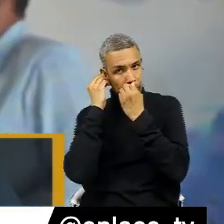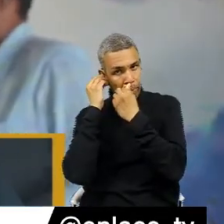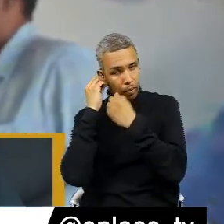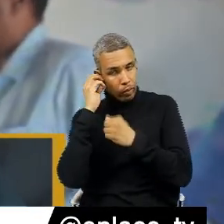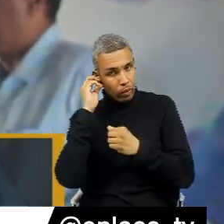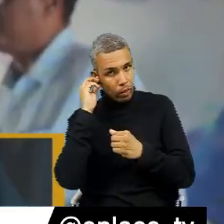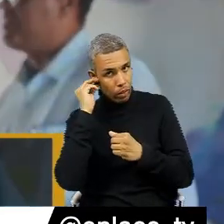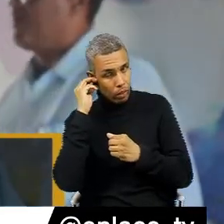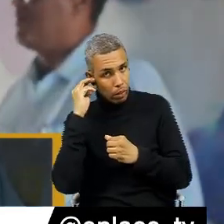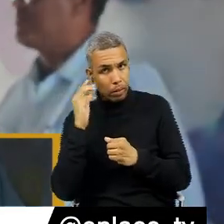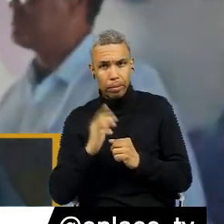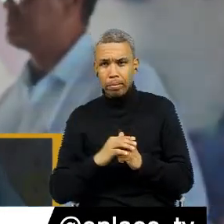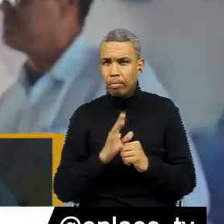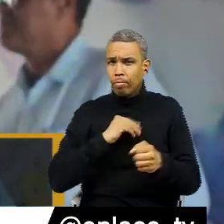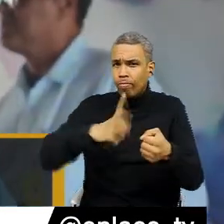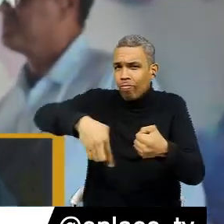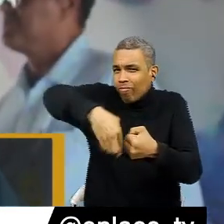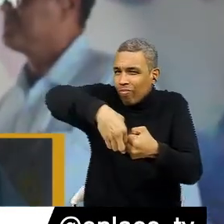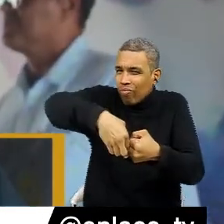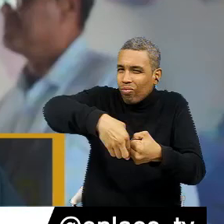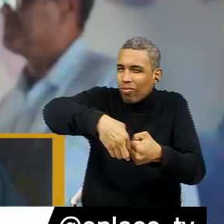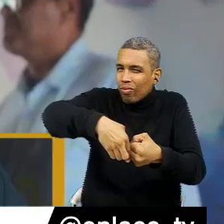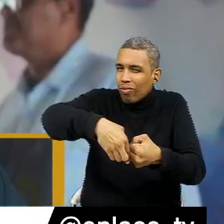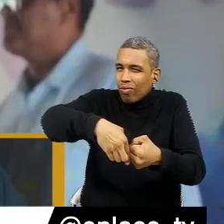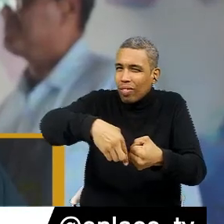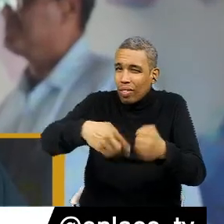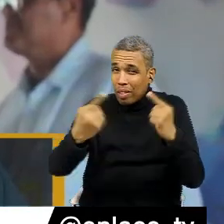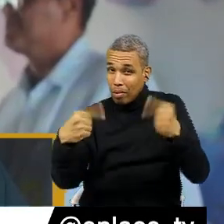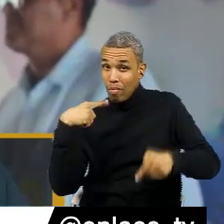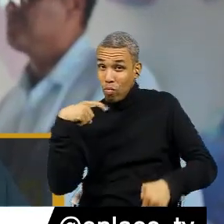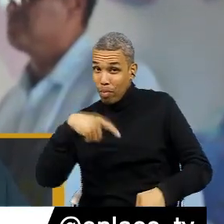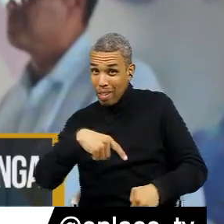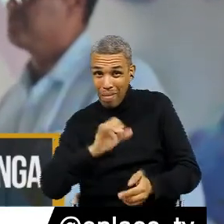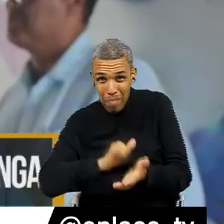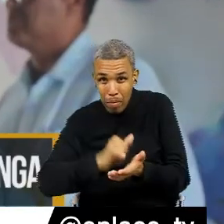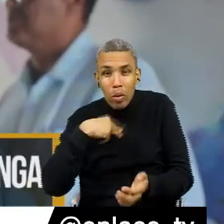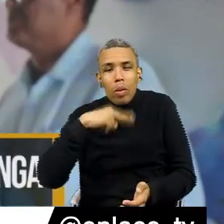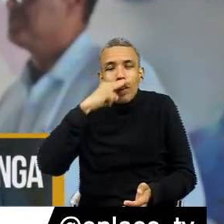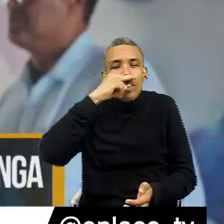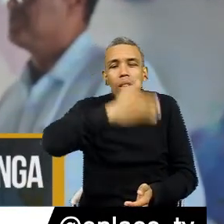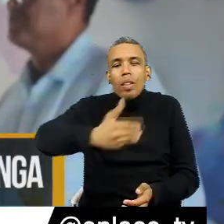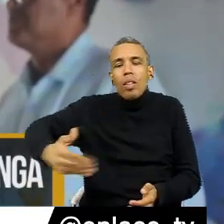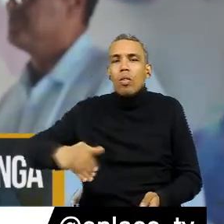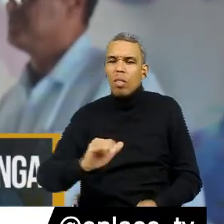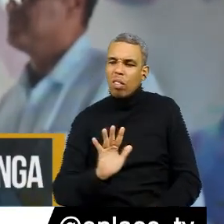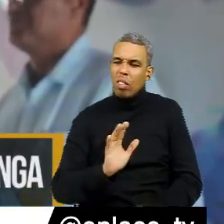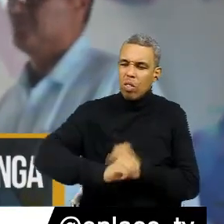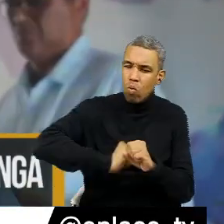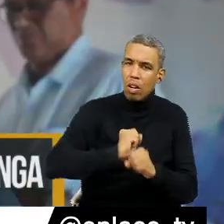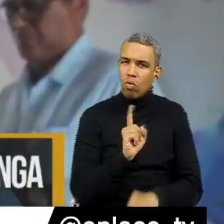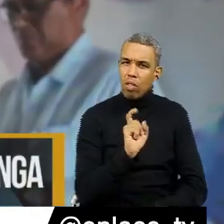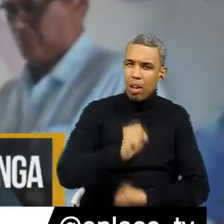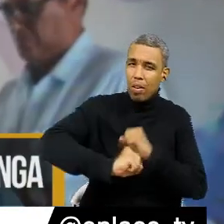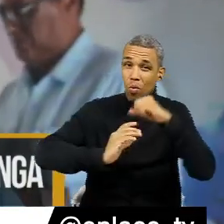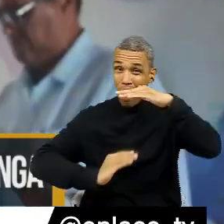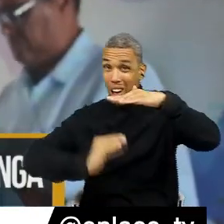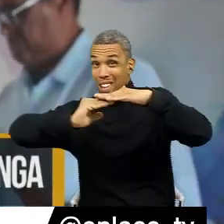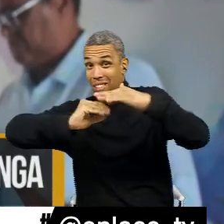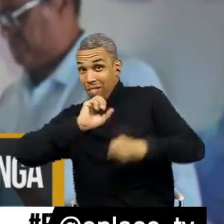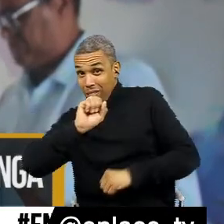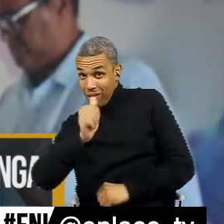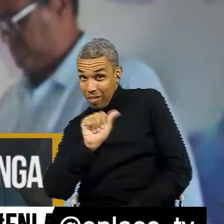Alianza Petrolera, que los niños de 5 a 10 años entran gratis con su identificación, pero adicional a eso, hoy tenemos una noticia